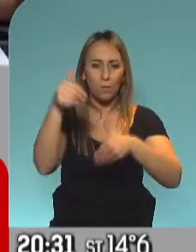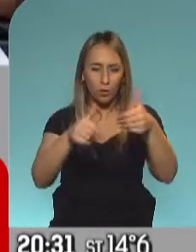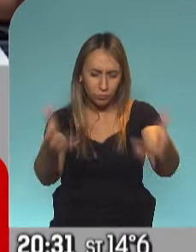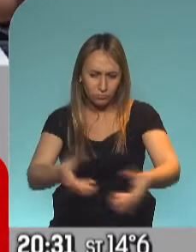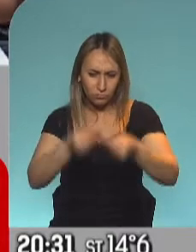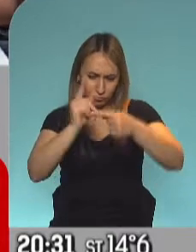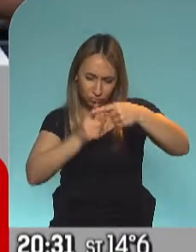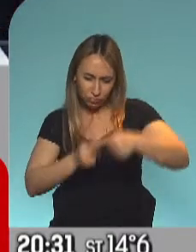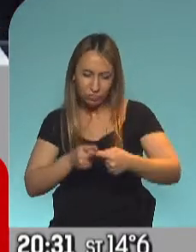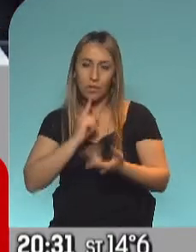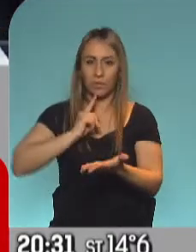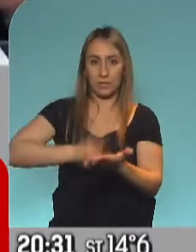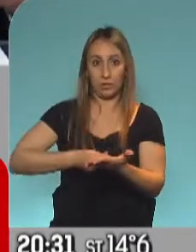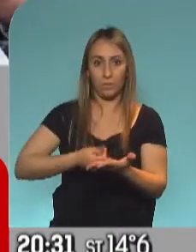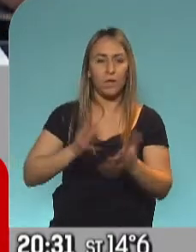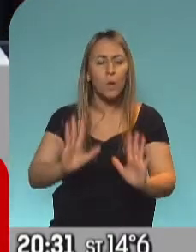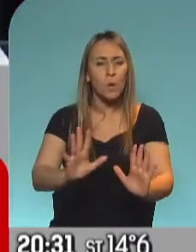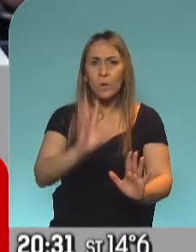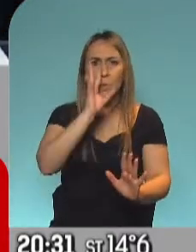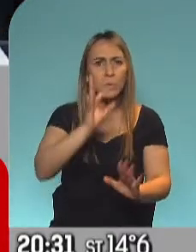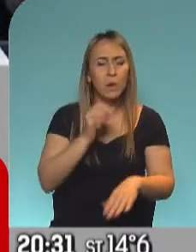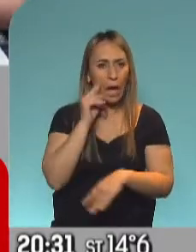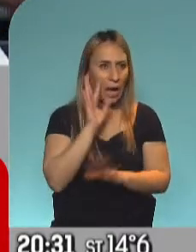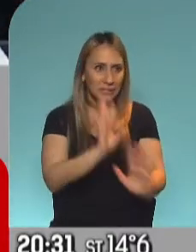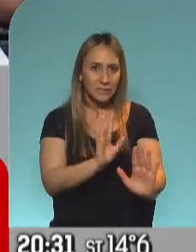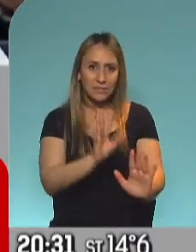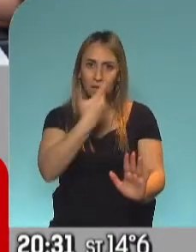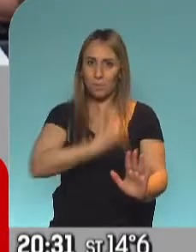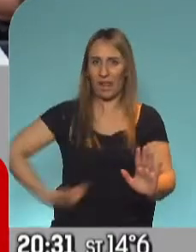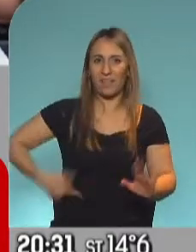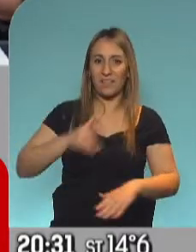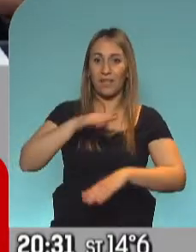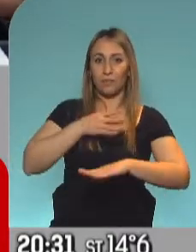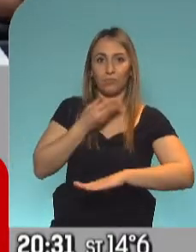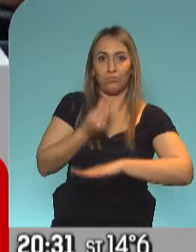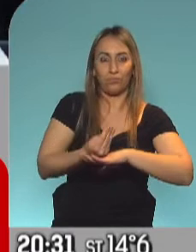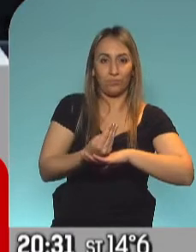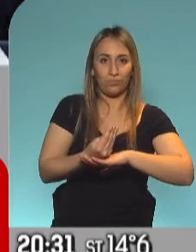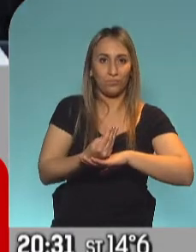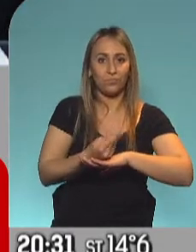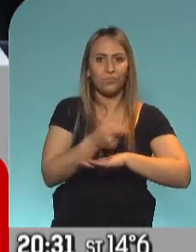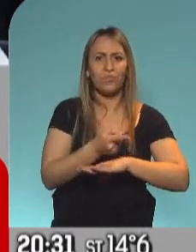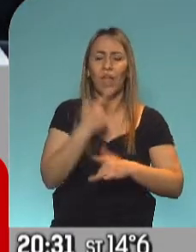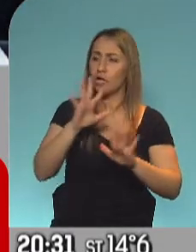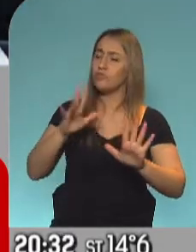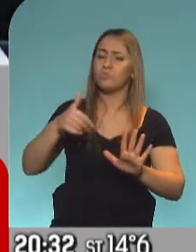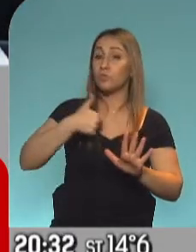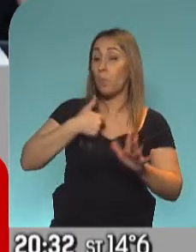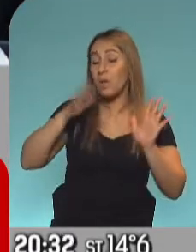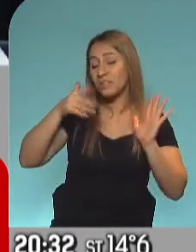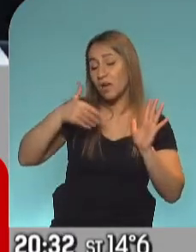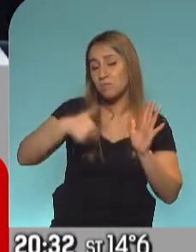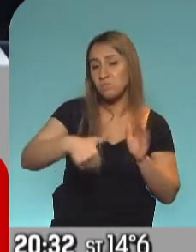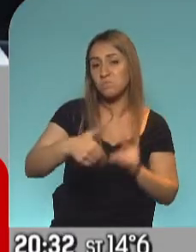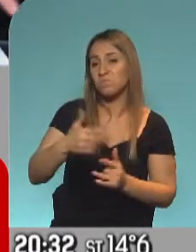sentido de que el presidente, de hecho, en funciones, el que está a cargo de la Casa Blanca, diga: yo posiblemente no reconozca ese